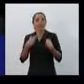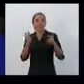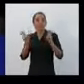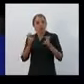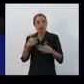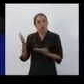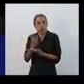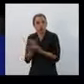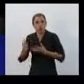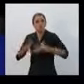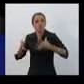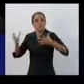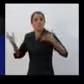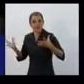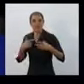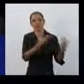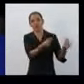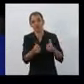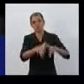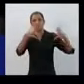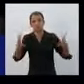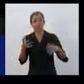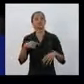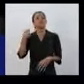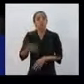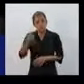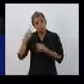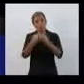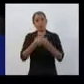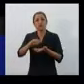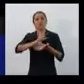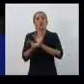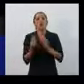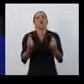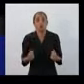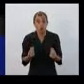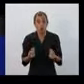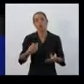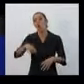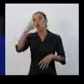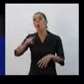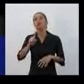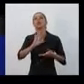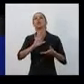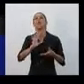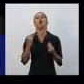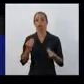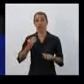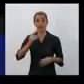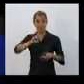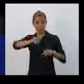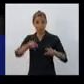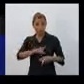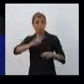después tenemos que acordar cómo hacerlo y vamos a terminar con la política de la imposición y vamos a proponer la política del